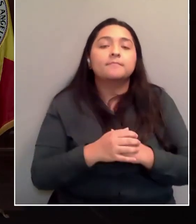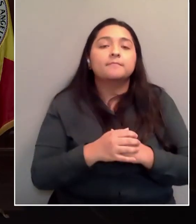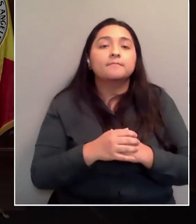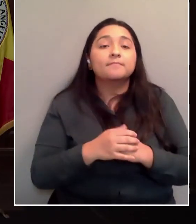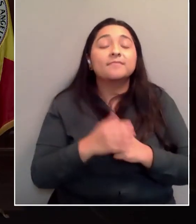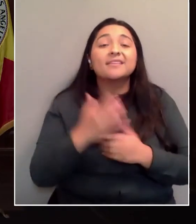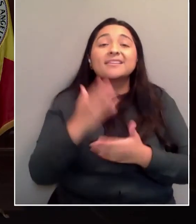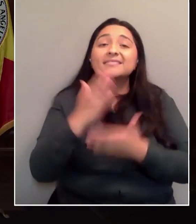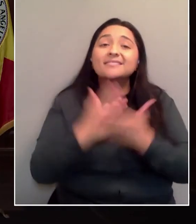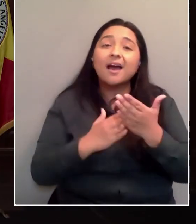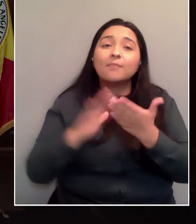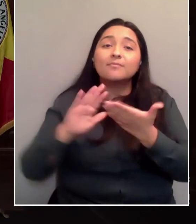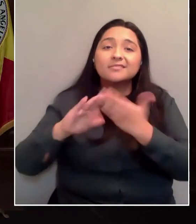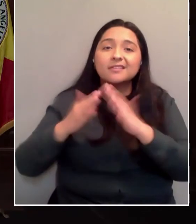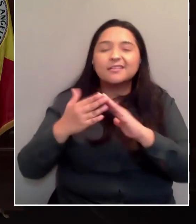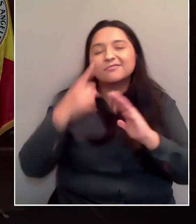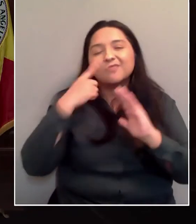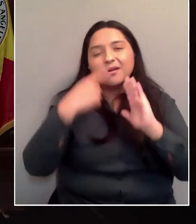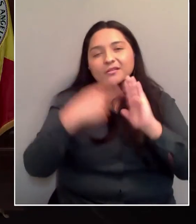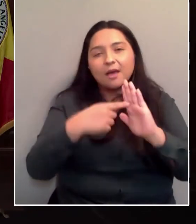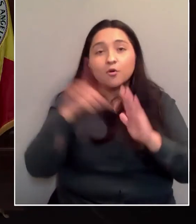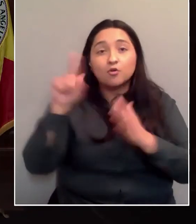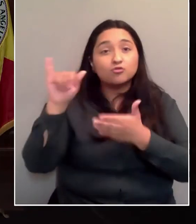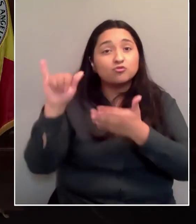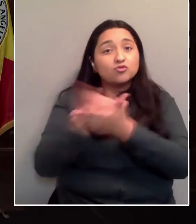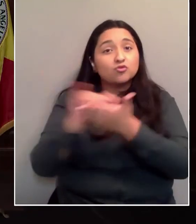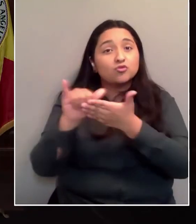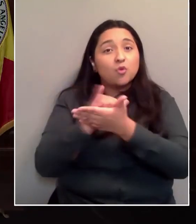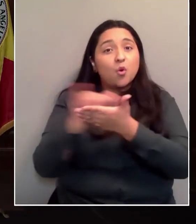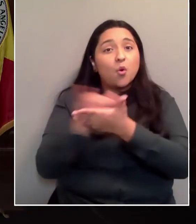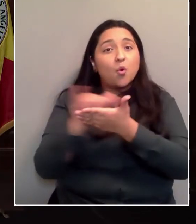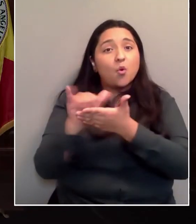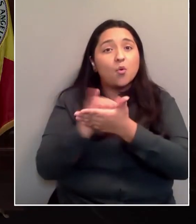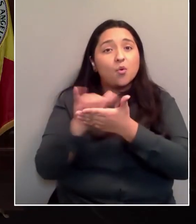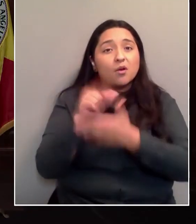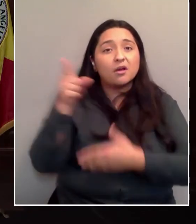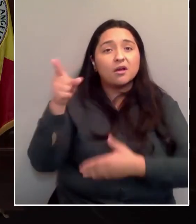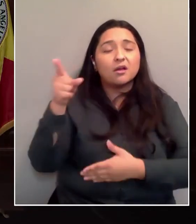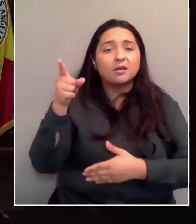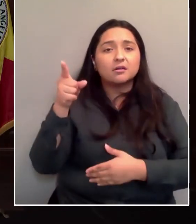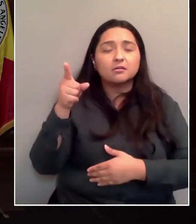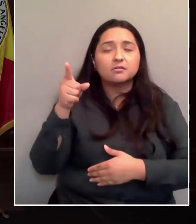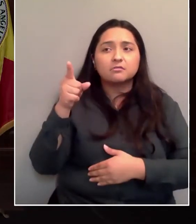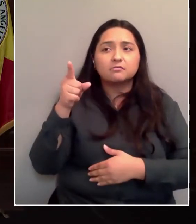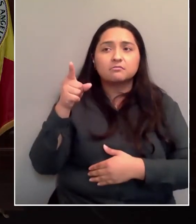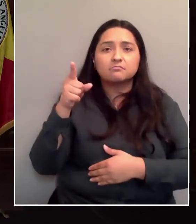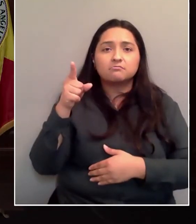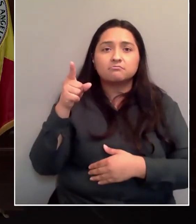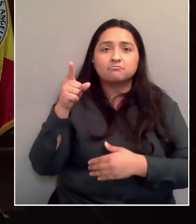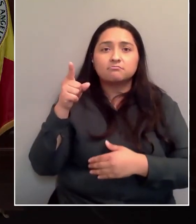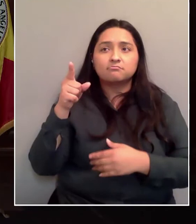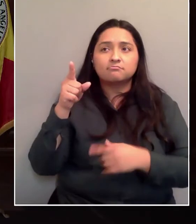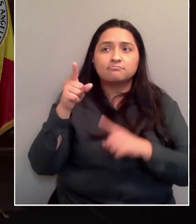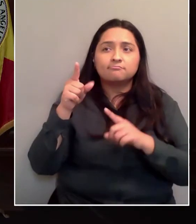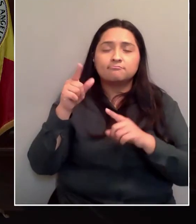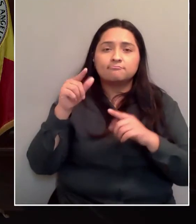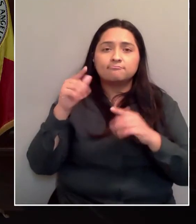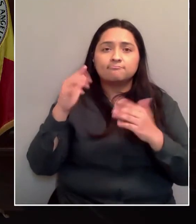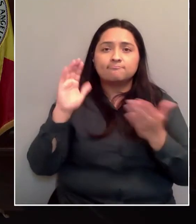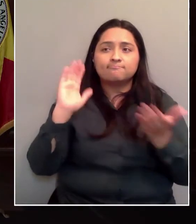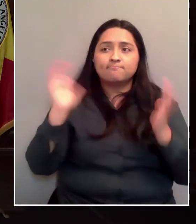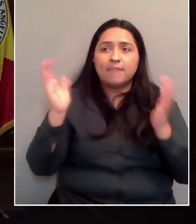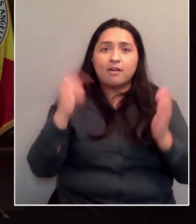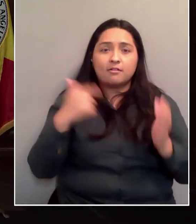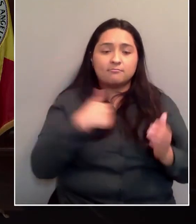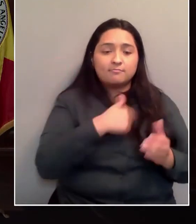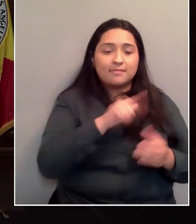por ejemplo, en Nueva York, con menos de 20 por ciento, 80 por ciento de la población del condado de